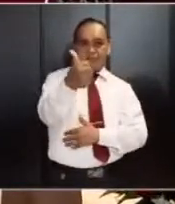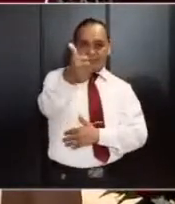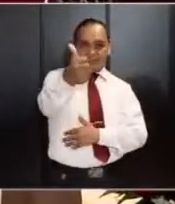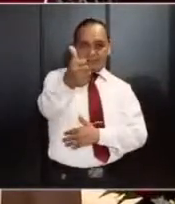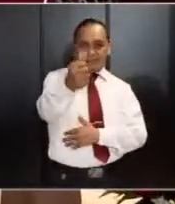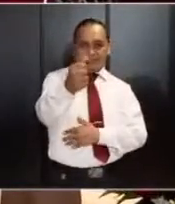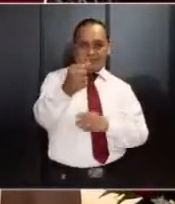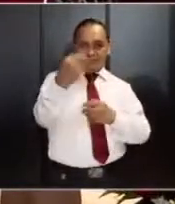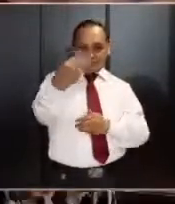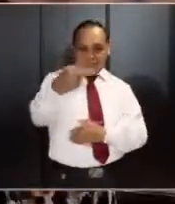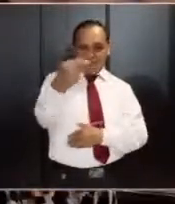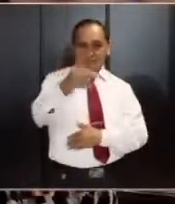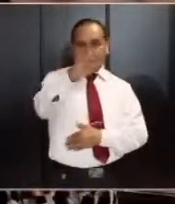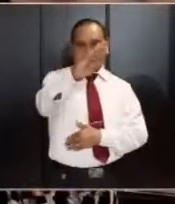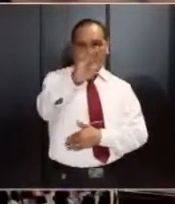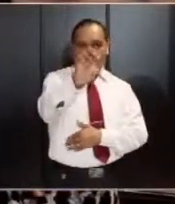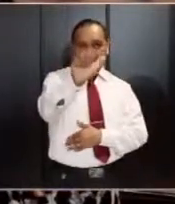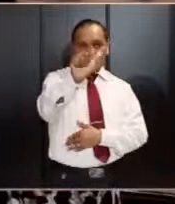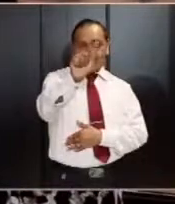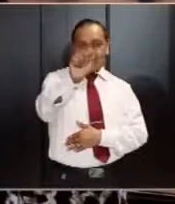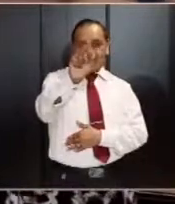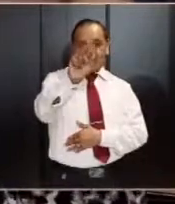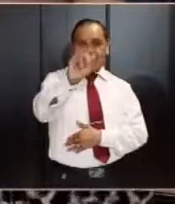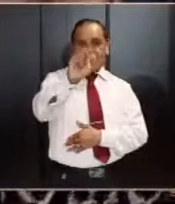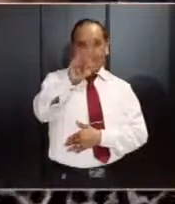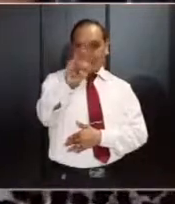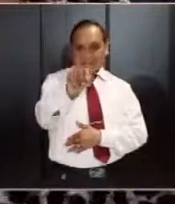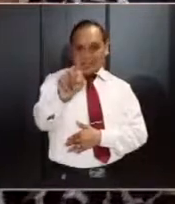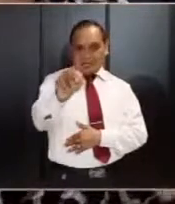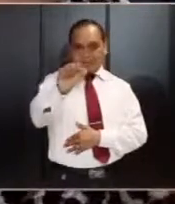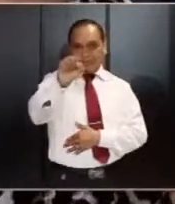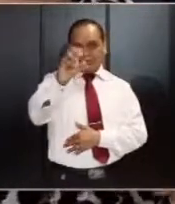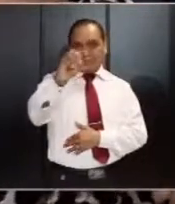2,966. Beatriz del Socorro Chávez.